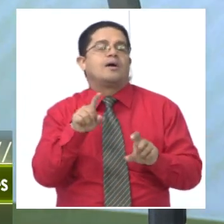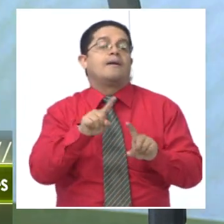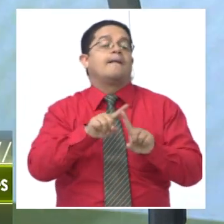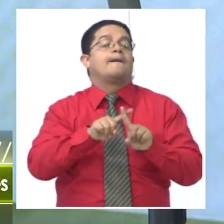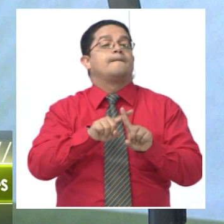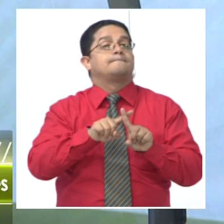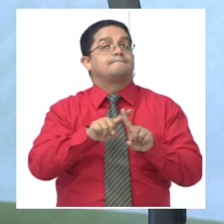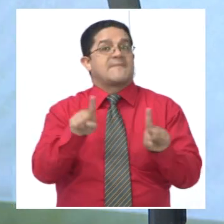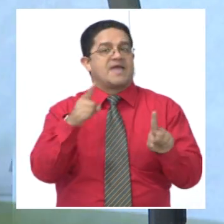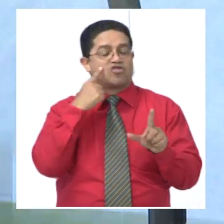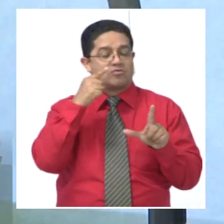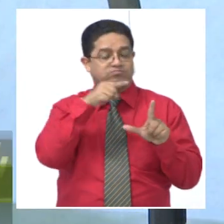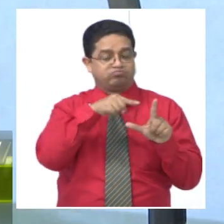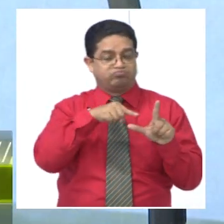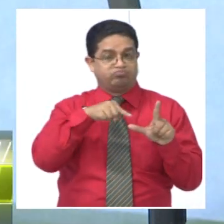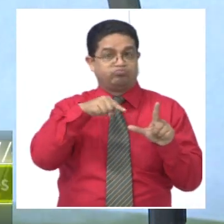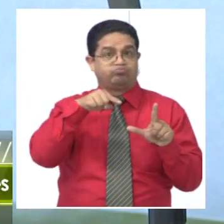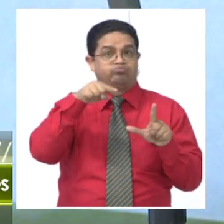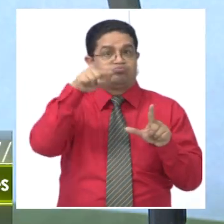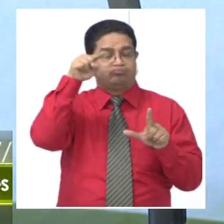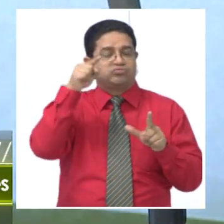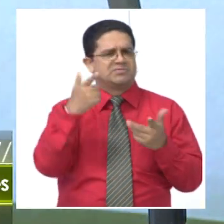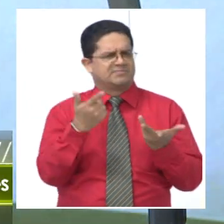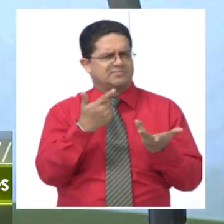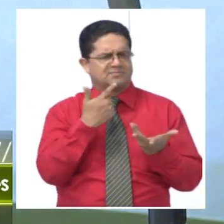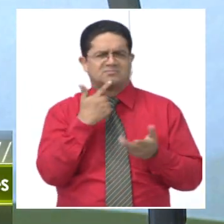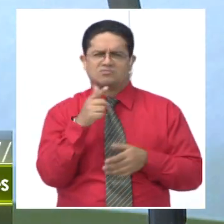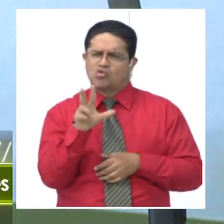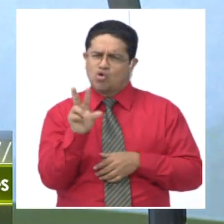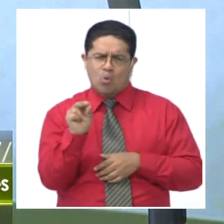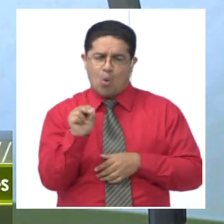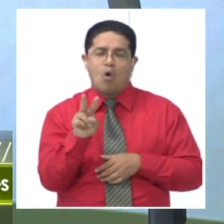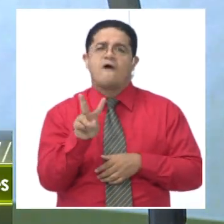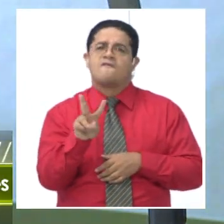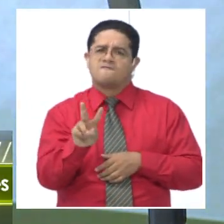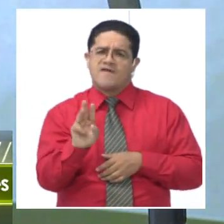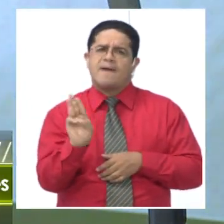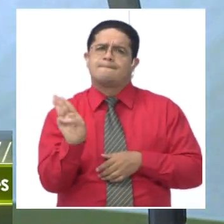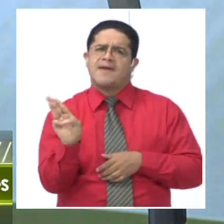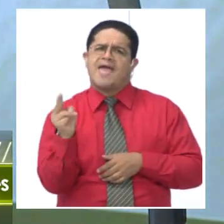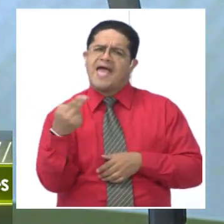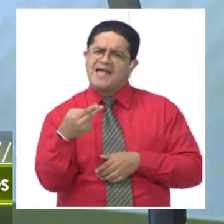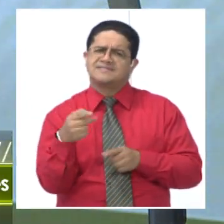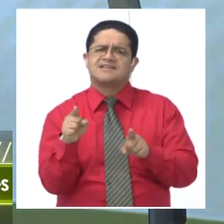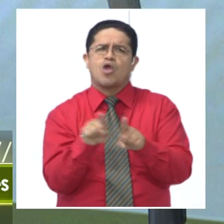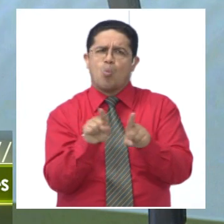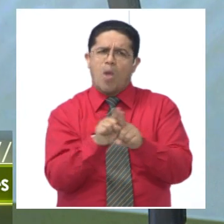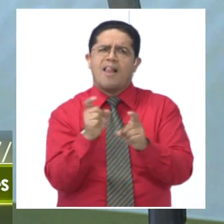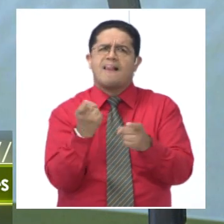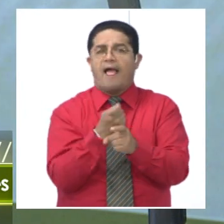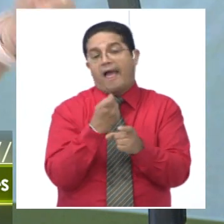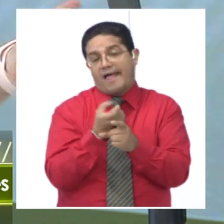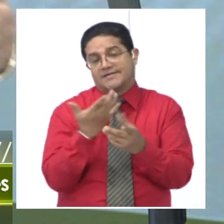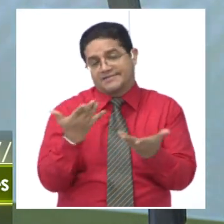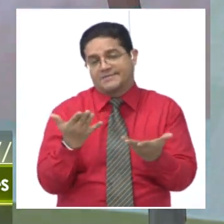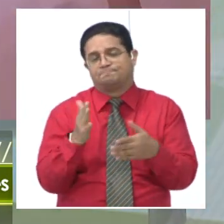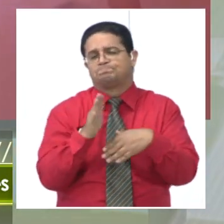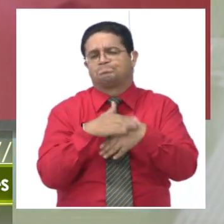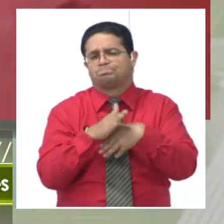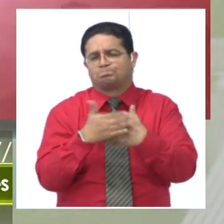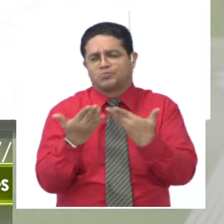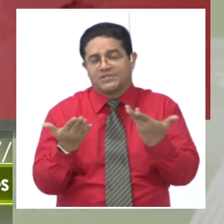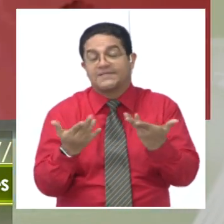las estadísticas parecieran hacernos sentir que no es así, que VPH es igual a cáncer, y la diferencia es las fallas en